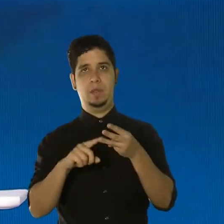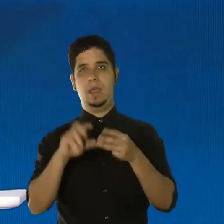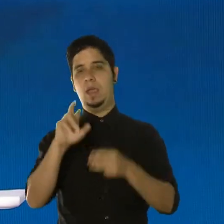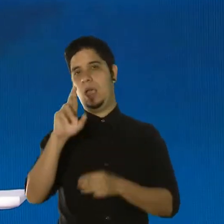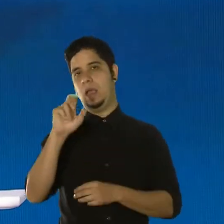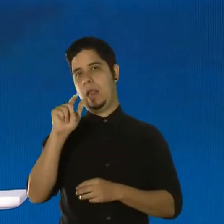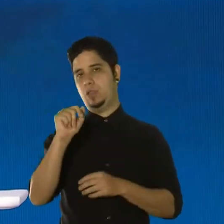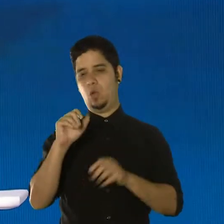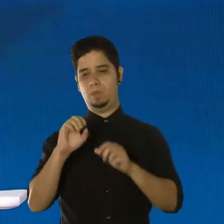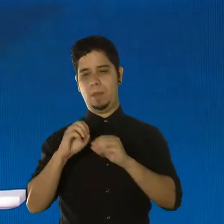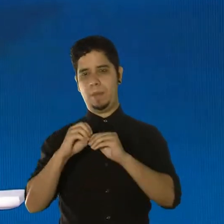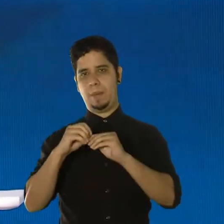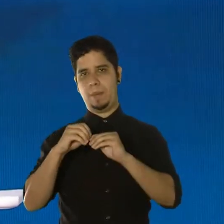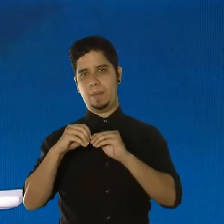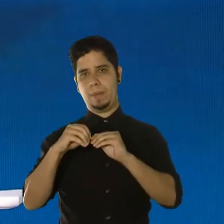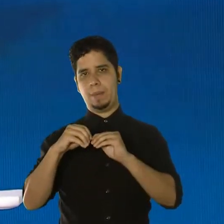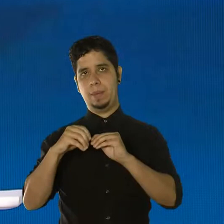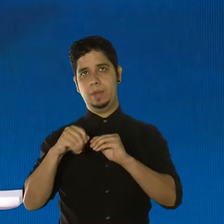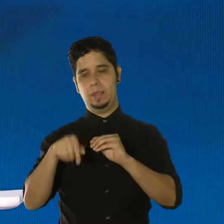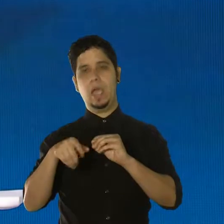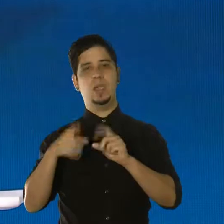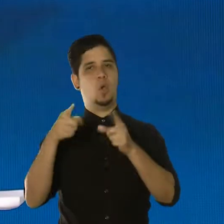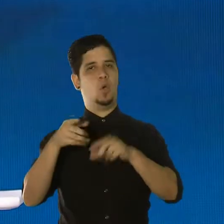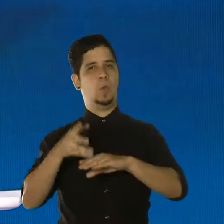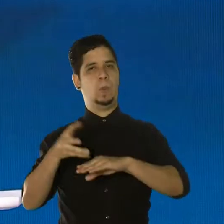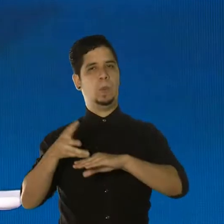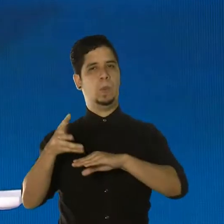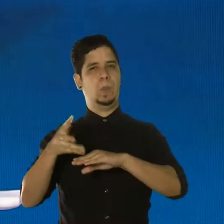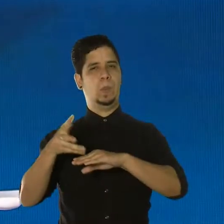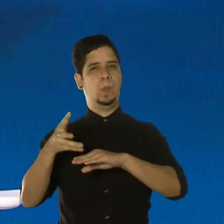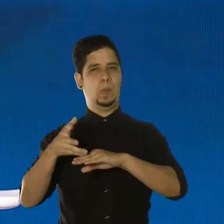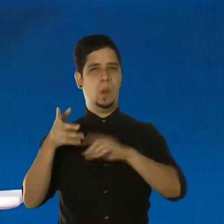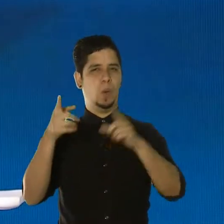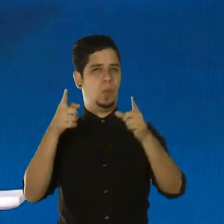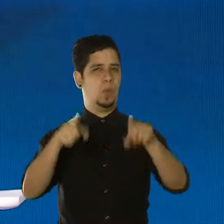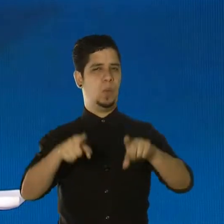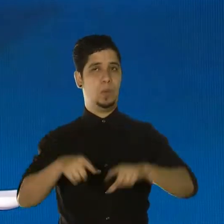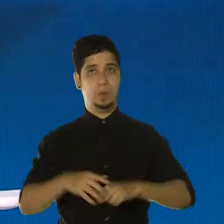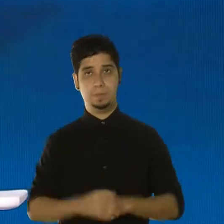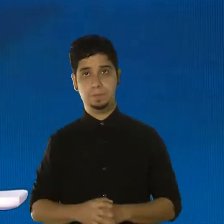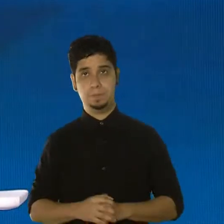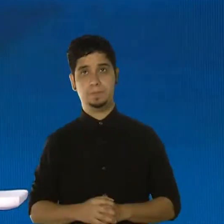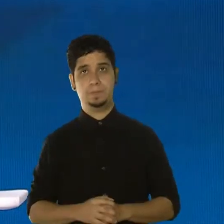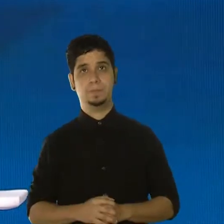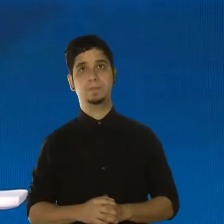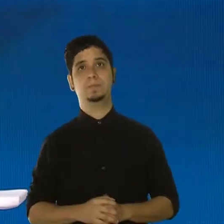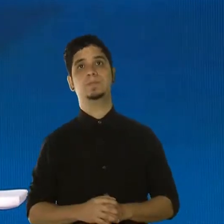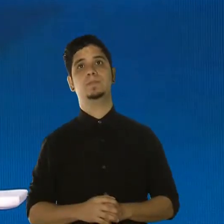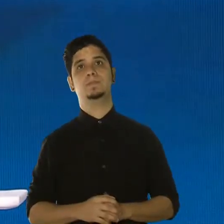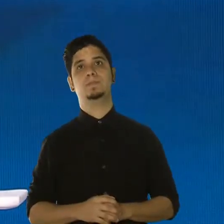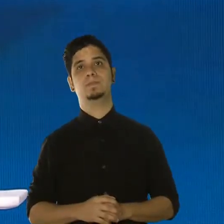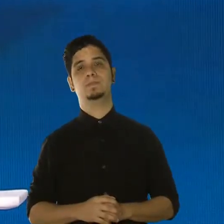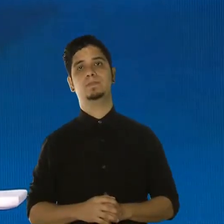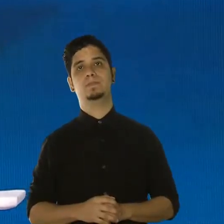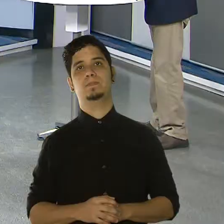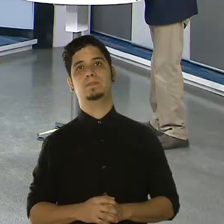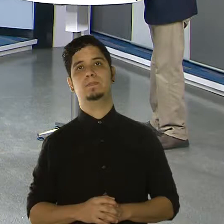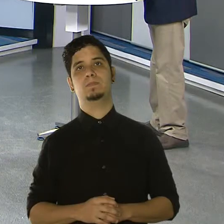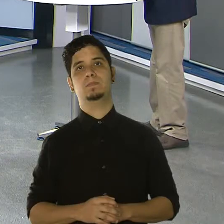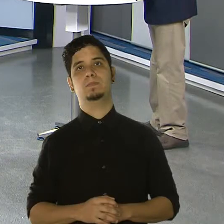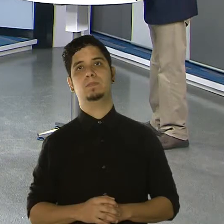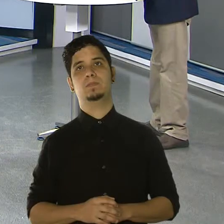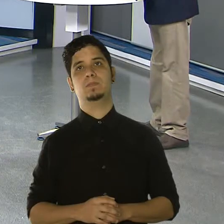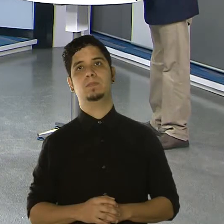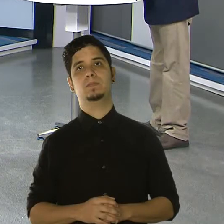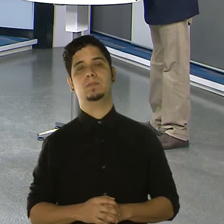roe y las perfora. Y ahí es que viene los escapes. Esto